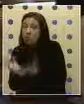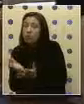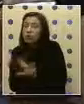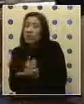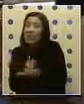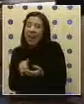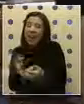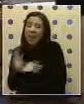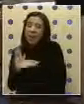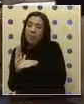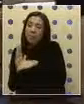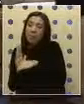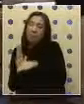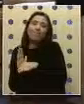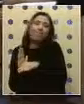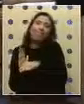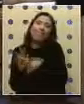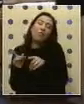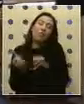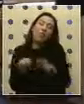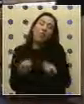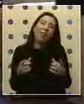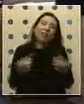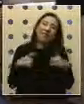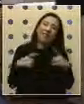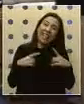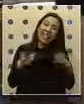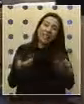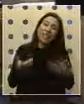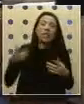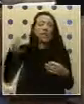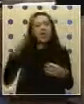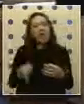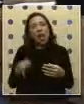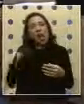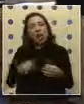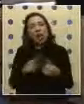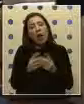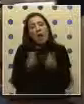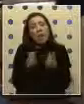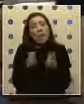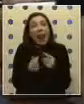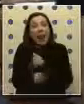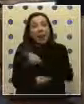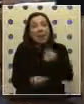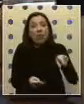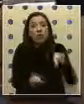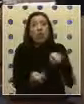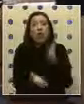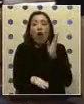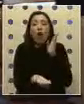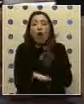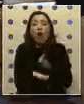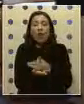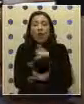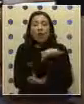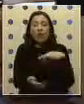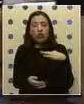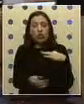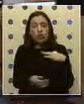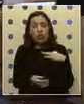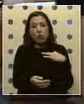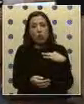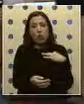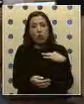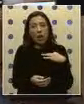salario mínimo, va a haber desempleo. La típica campaña del terror para obligar a los ciudadanos